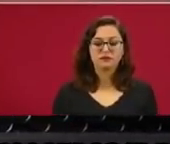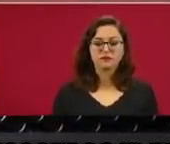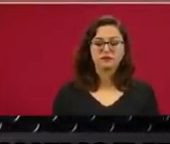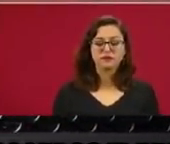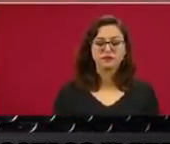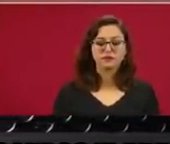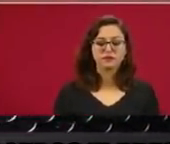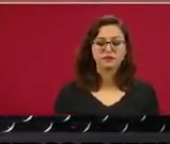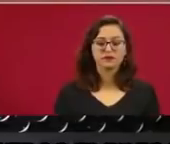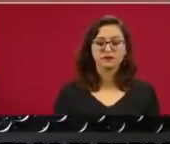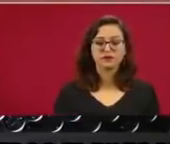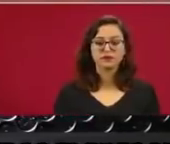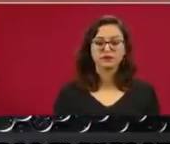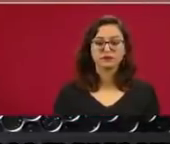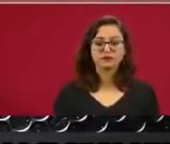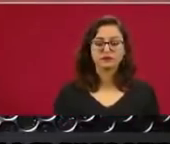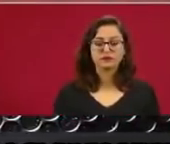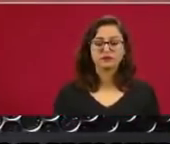No solo